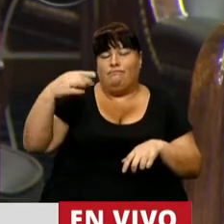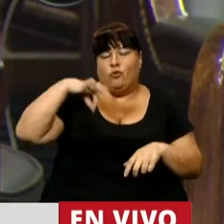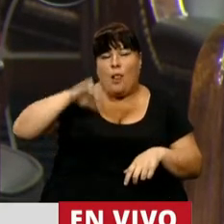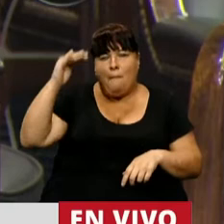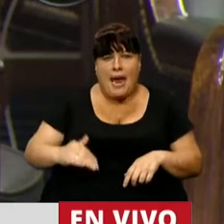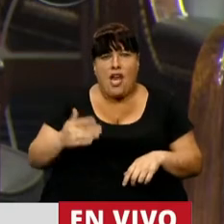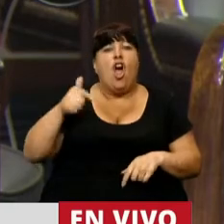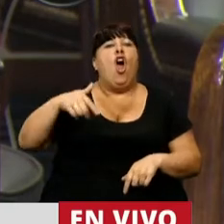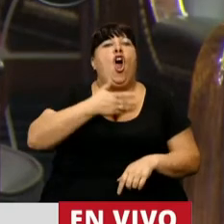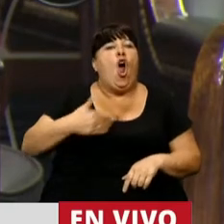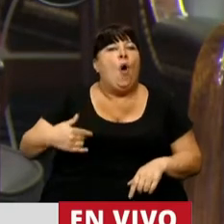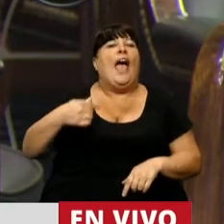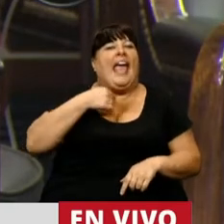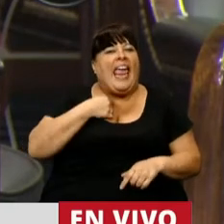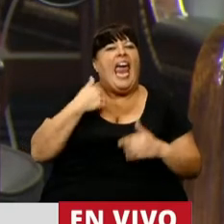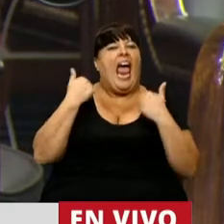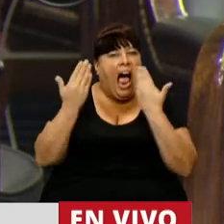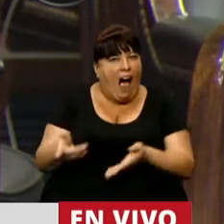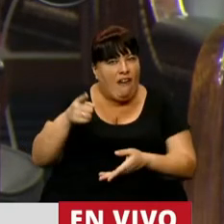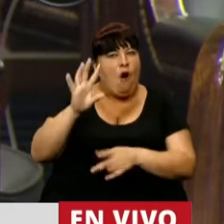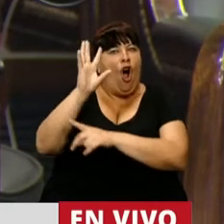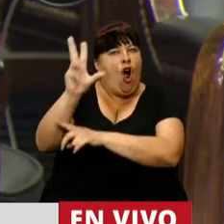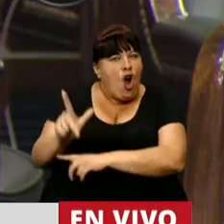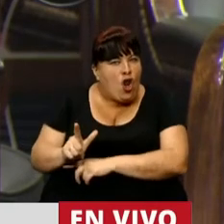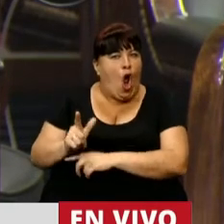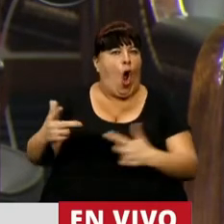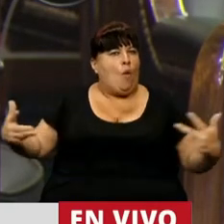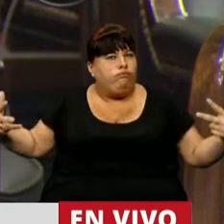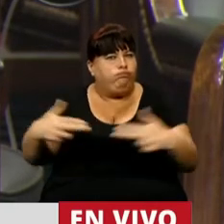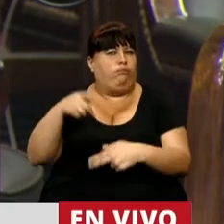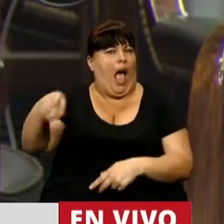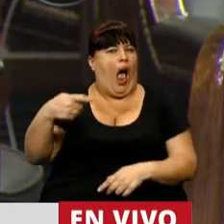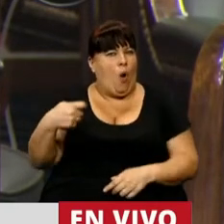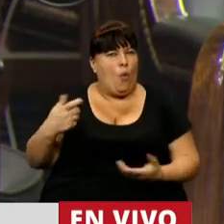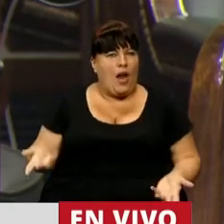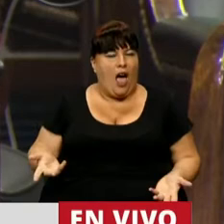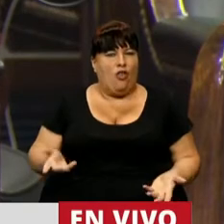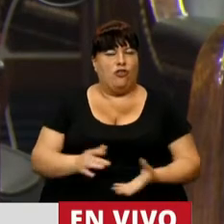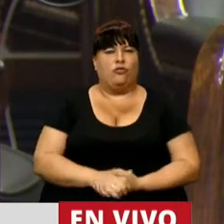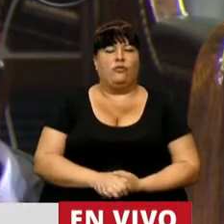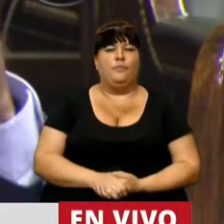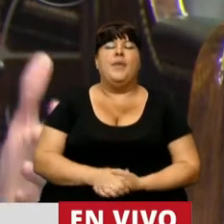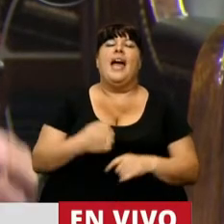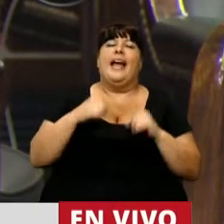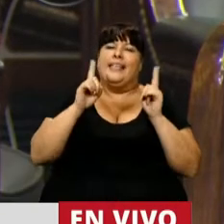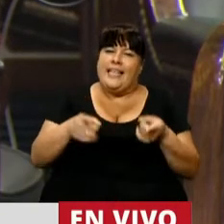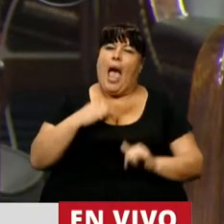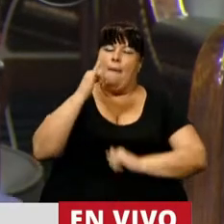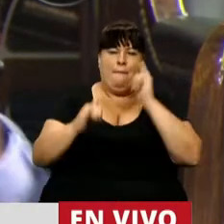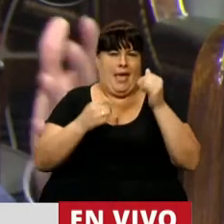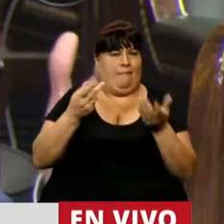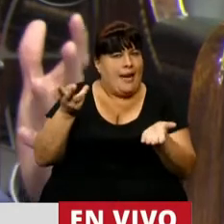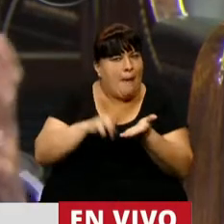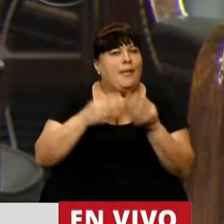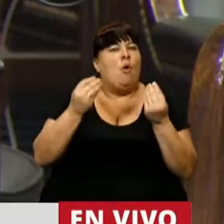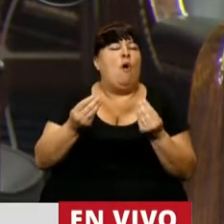gobierno quiere avalar este verdadero robo y este verdadero ajuste a los jubilados. Y quiero también remarcarlo, porque